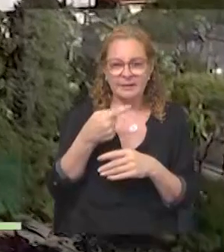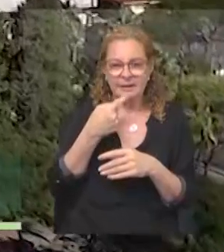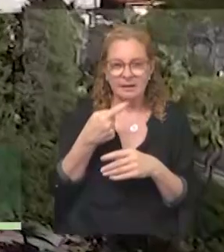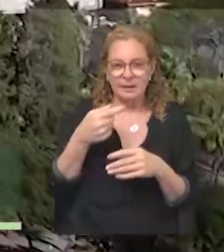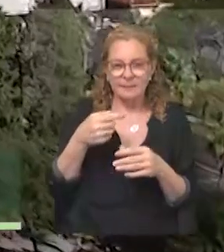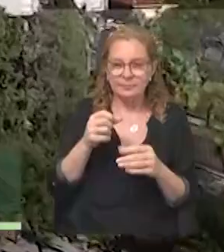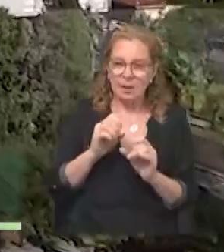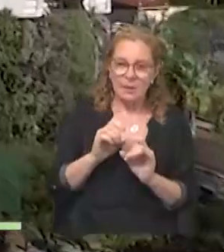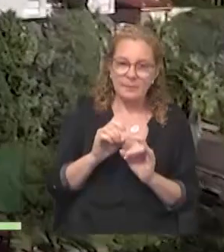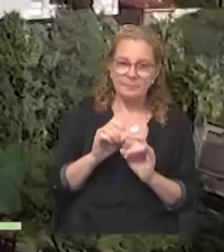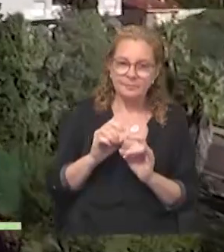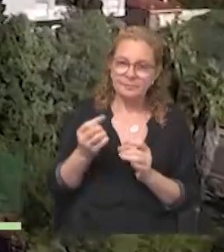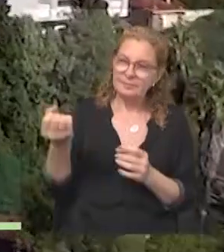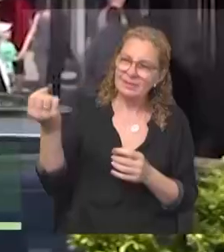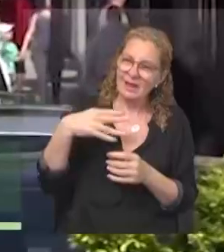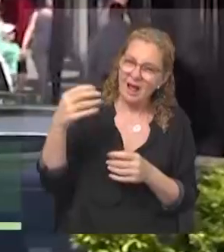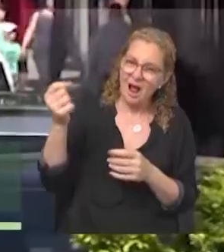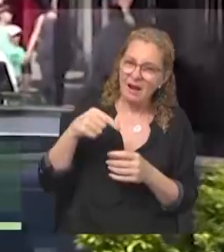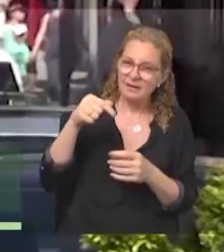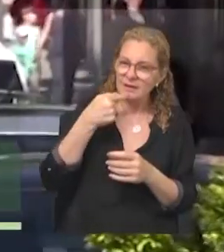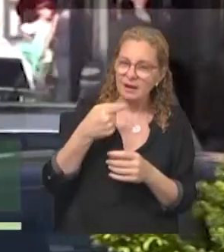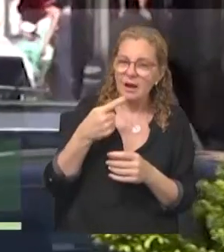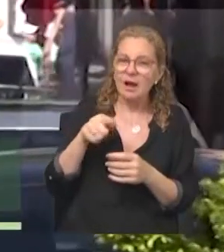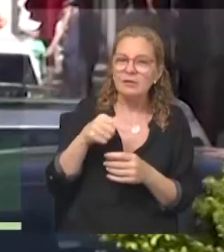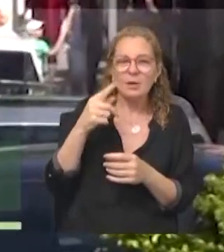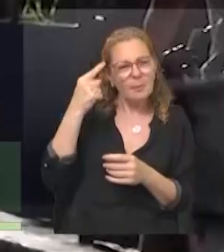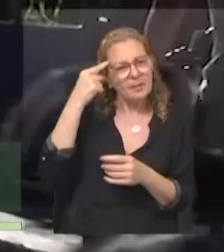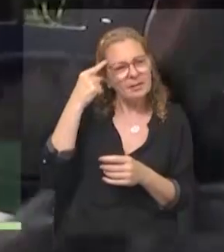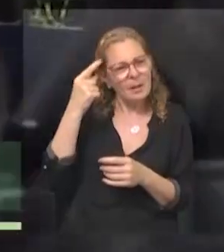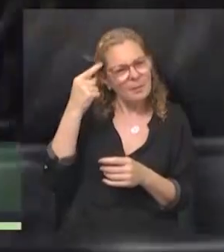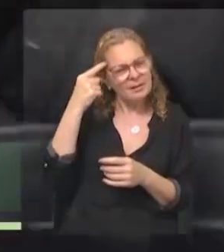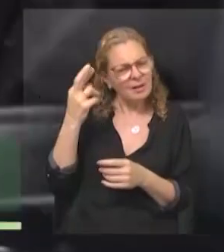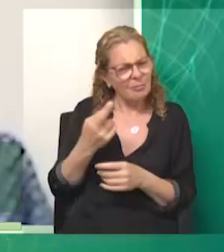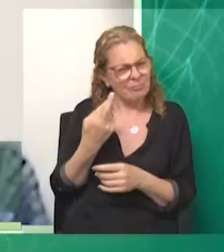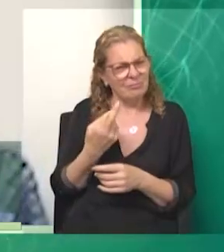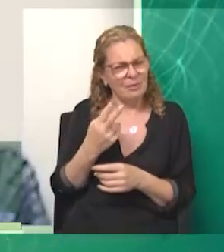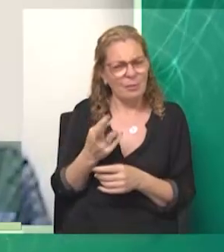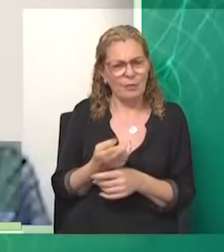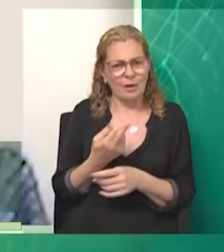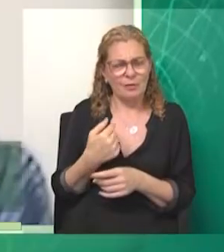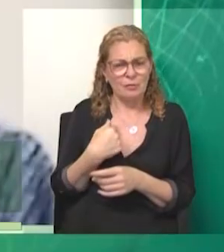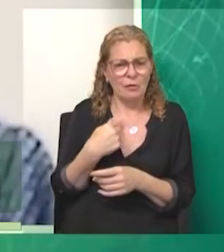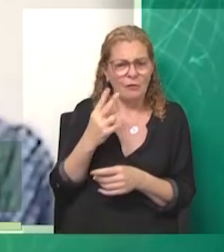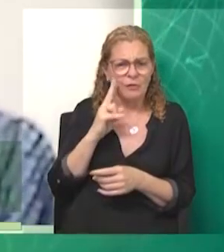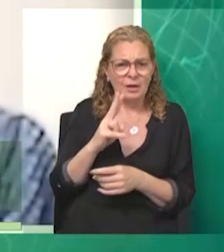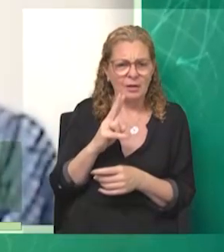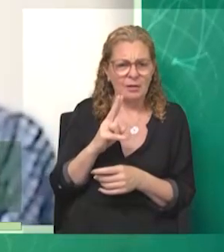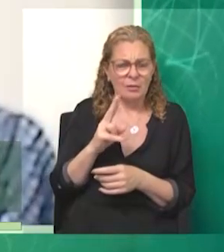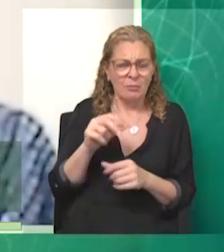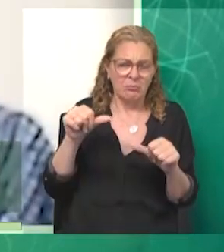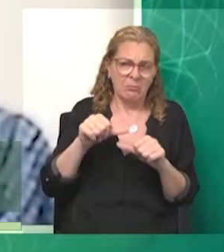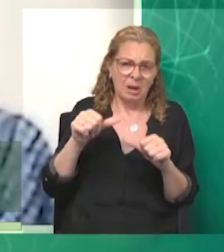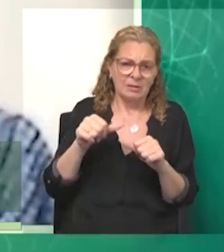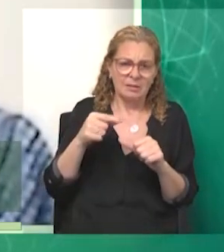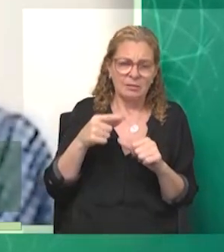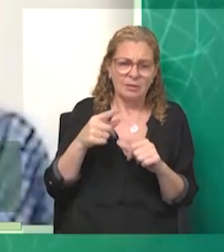importaciones no que ahí es donde uno le arranca generar un poquito de ruido yo personalmente lo veo inviable eh